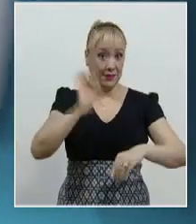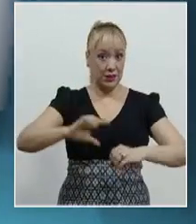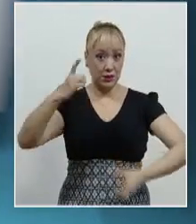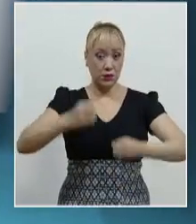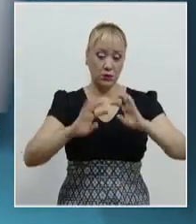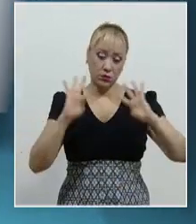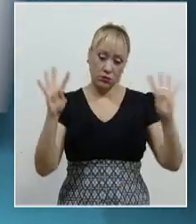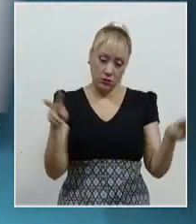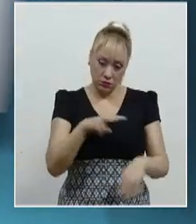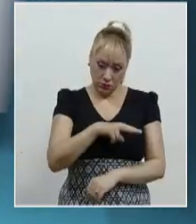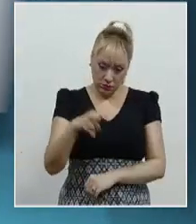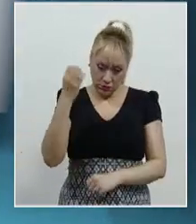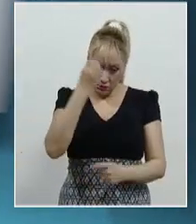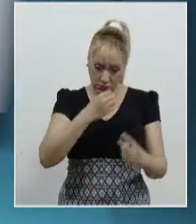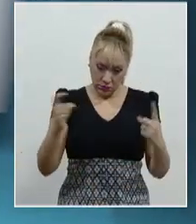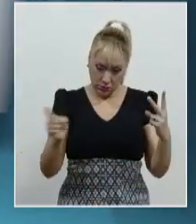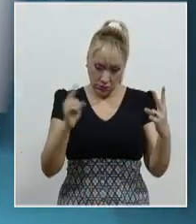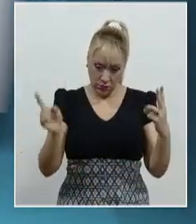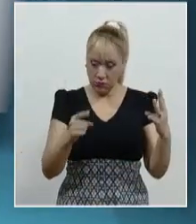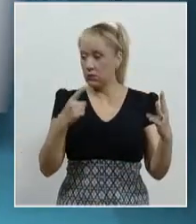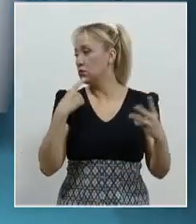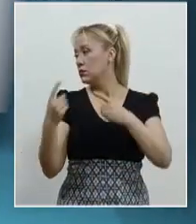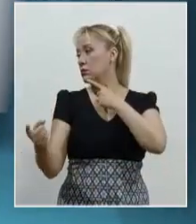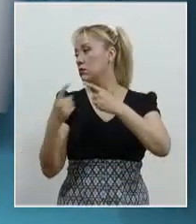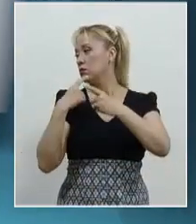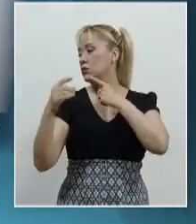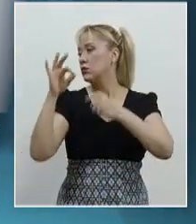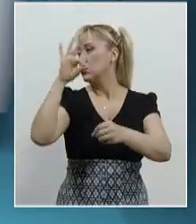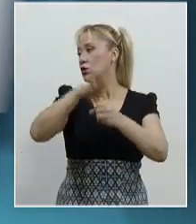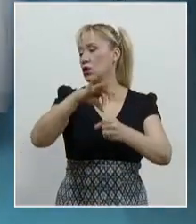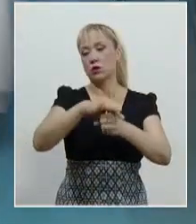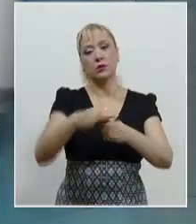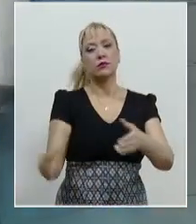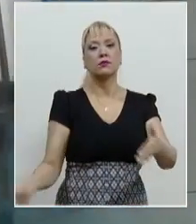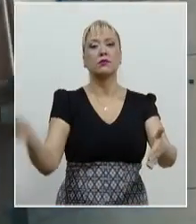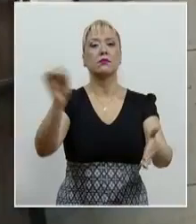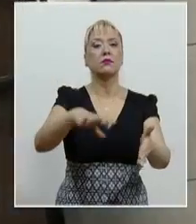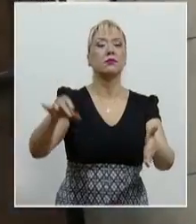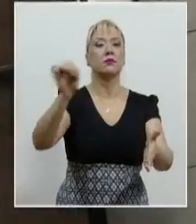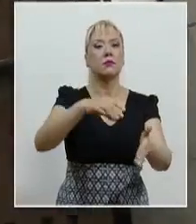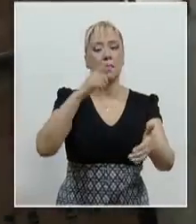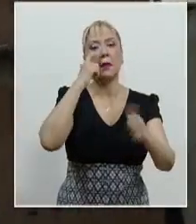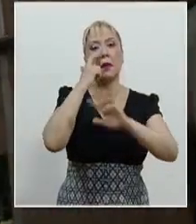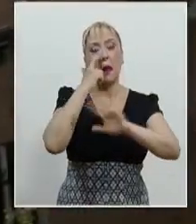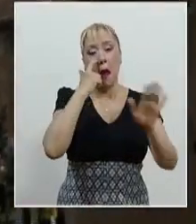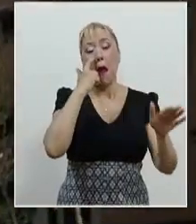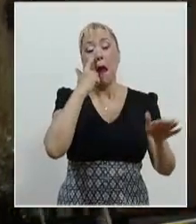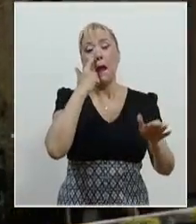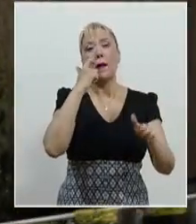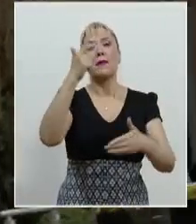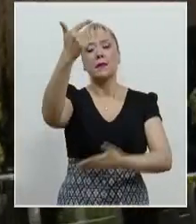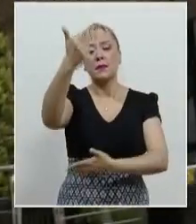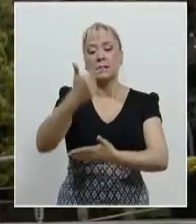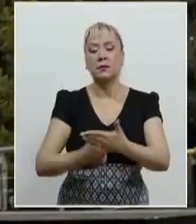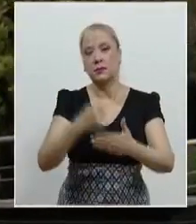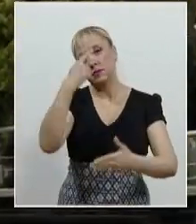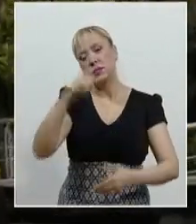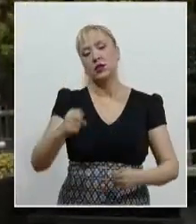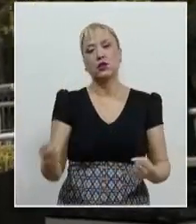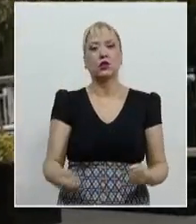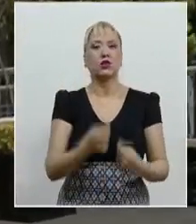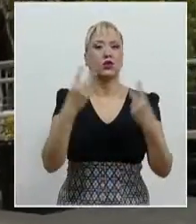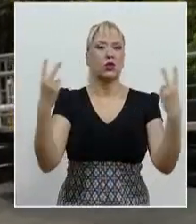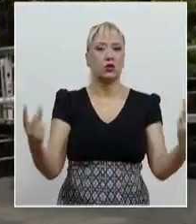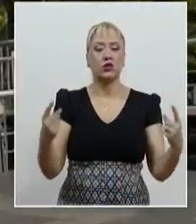Suprema Corte. Mediante voto por cédula, las y los ministros elegirán a los aspirantes que integrarán las dos